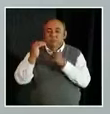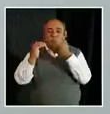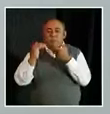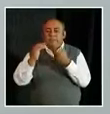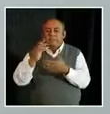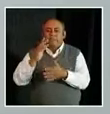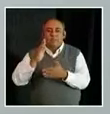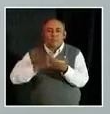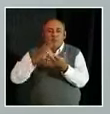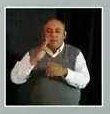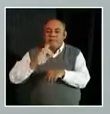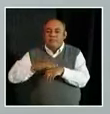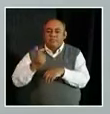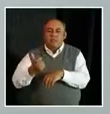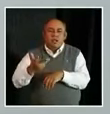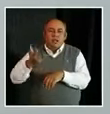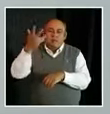¿no?